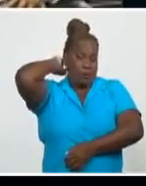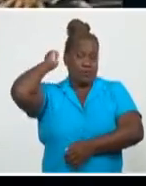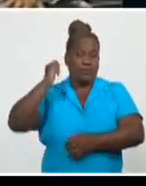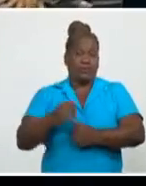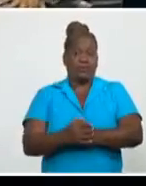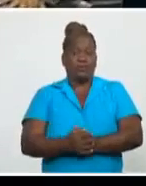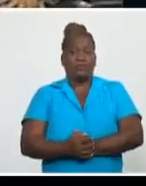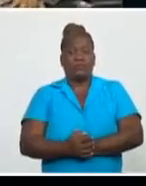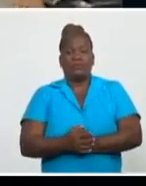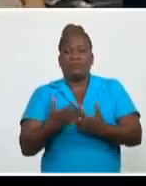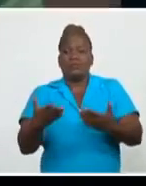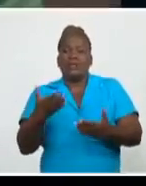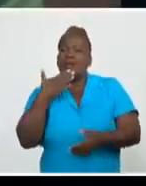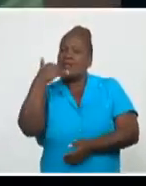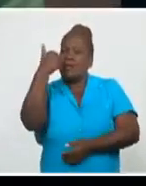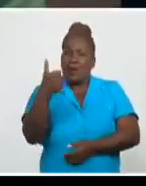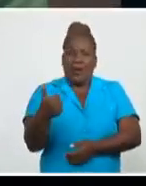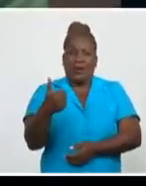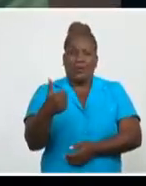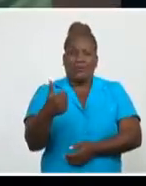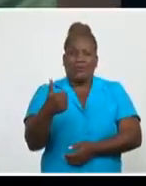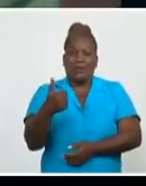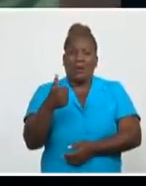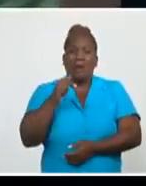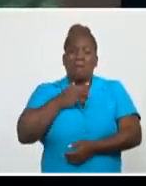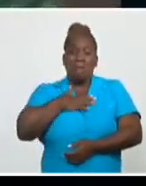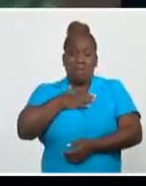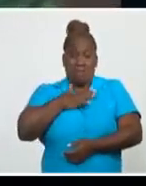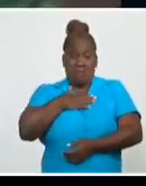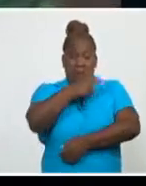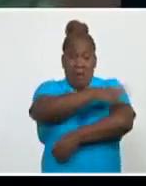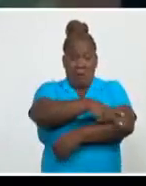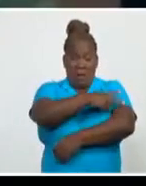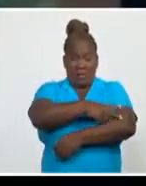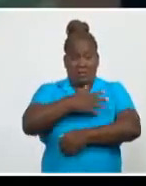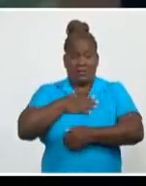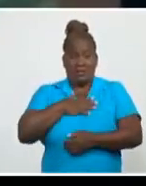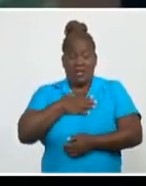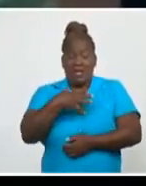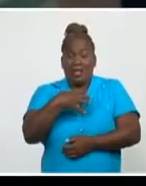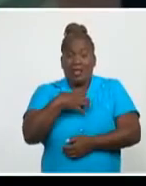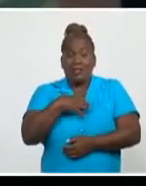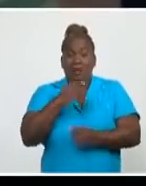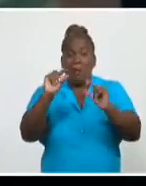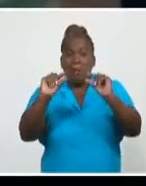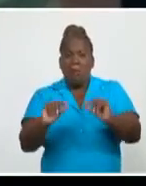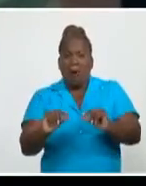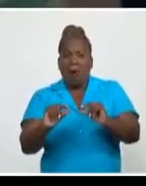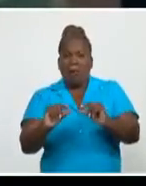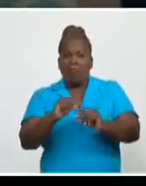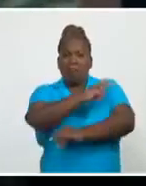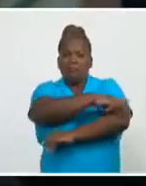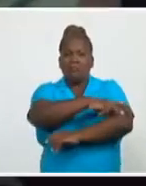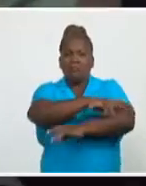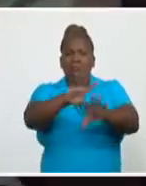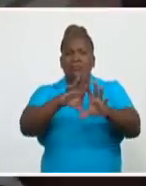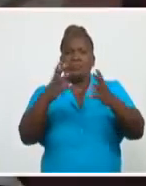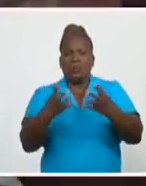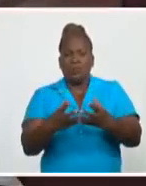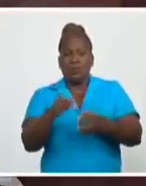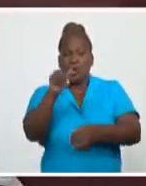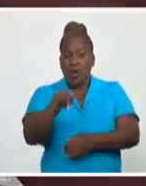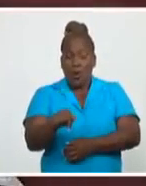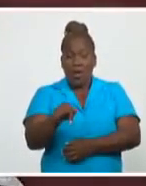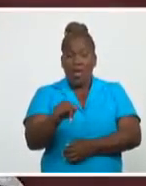qué privilegio para un país ser uno de los pocos que en el mundo hoy puede